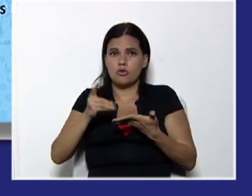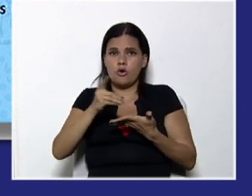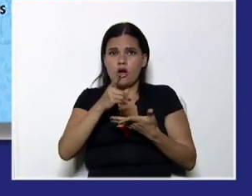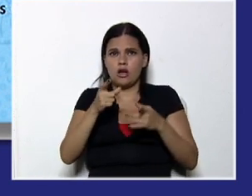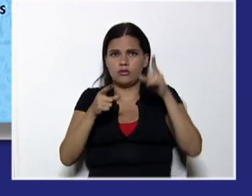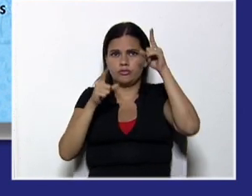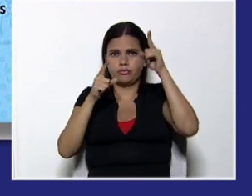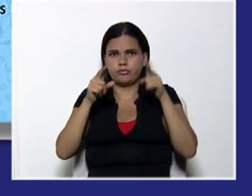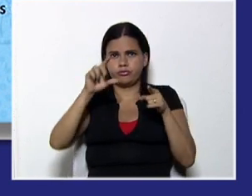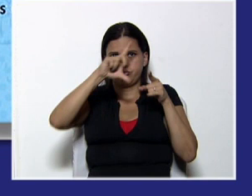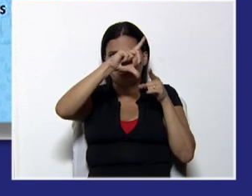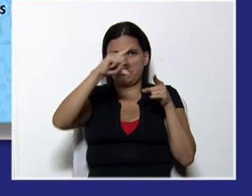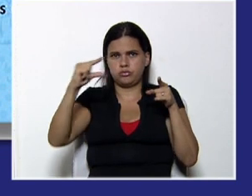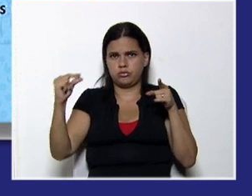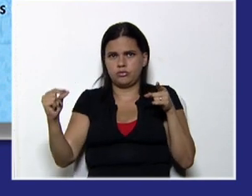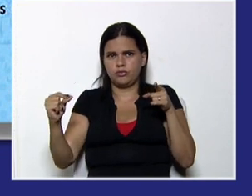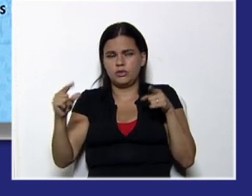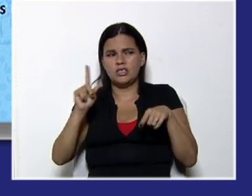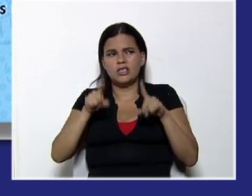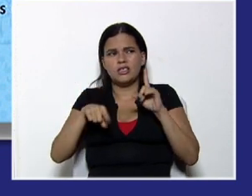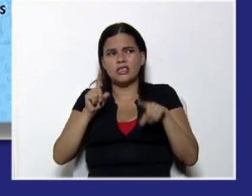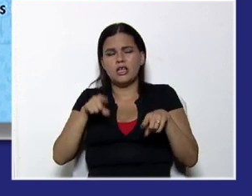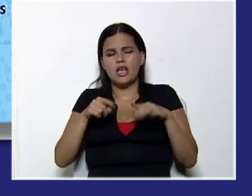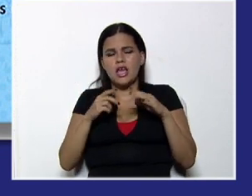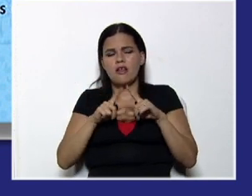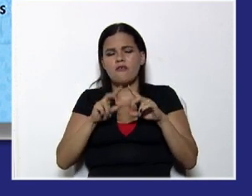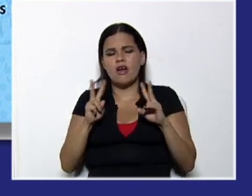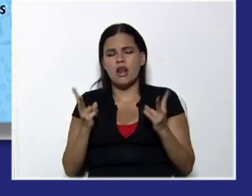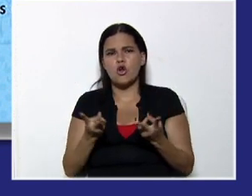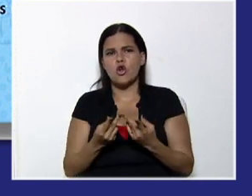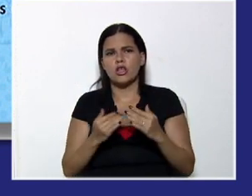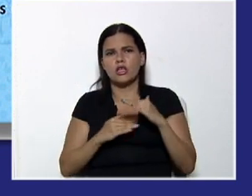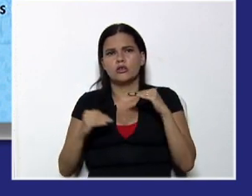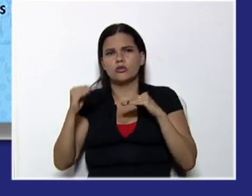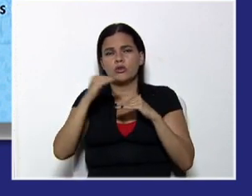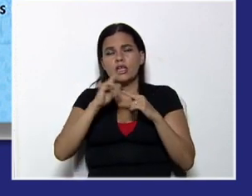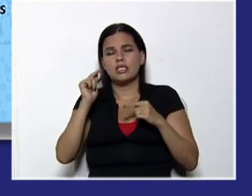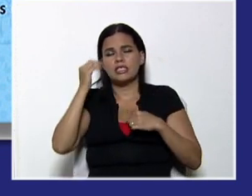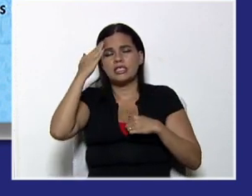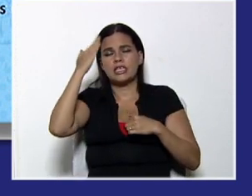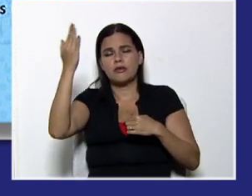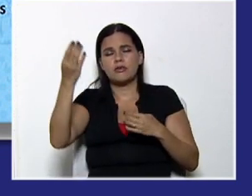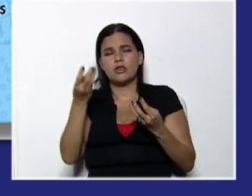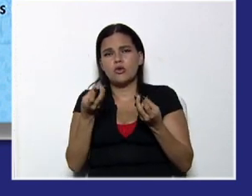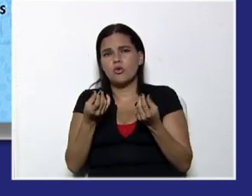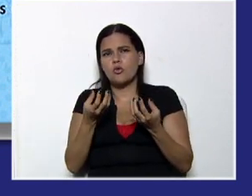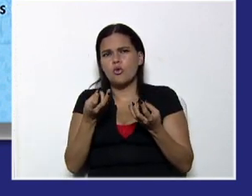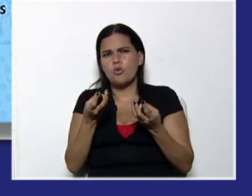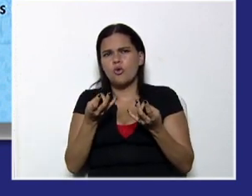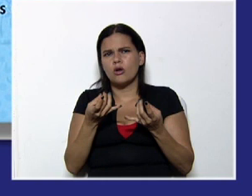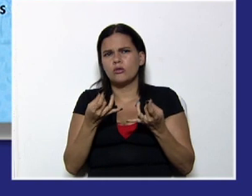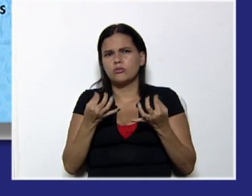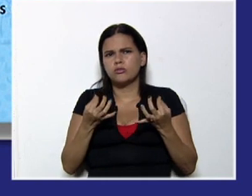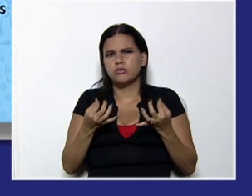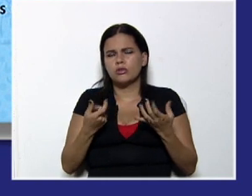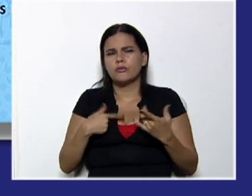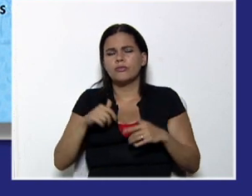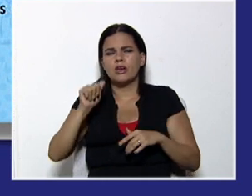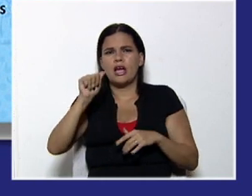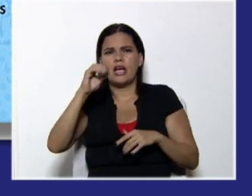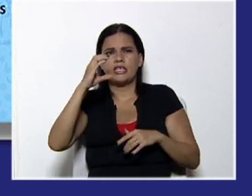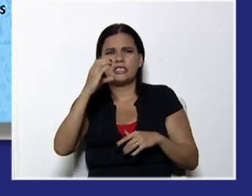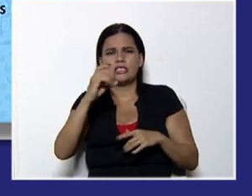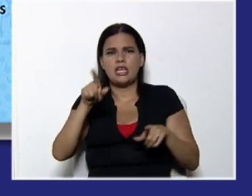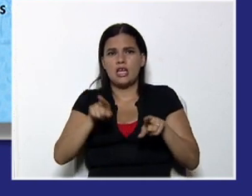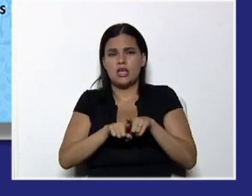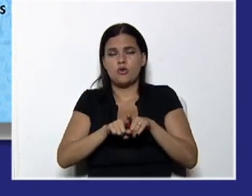y determine el valor de la altura, sabiendo las medidas de los segmentos que son: AC es igual a 10